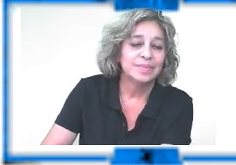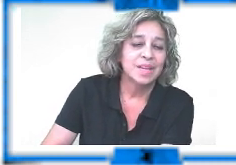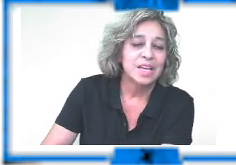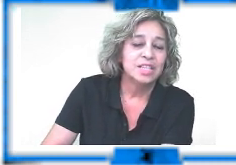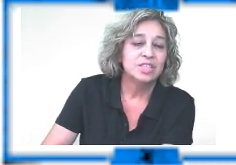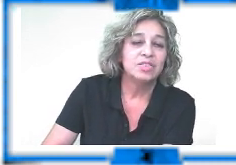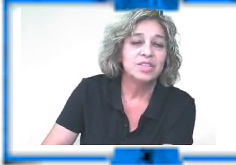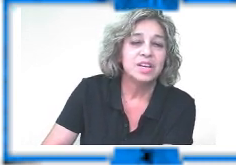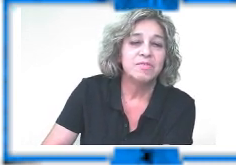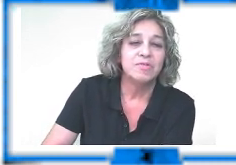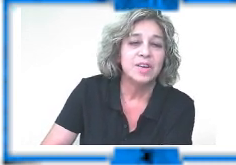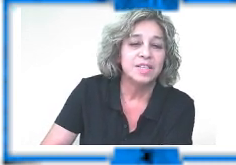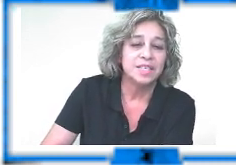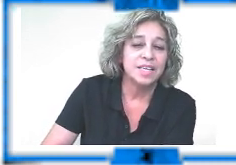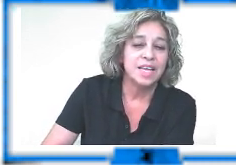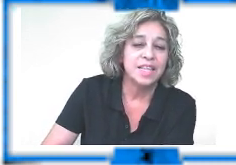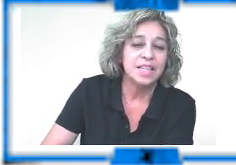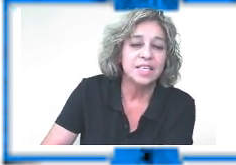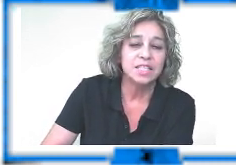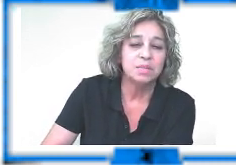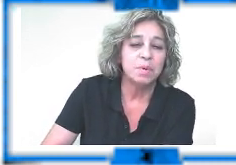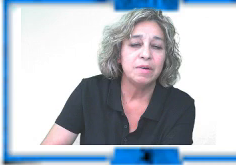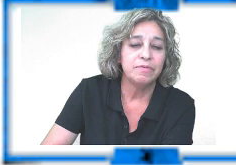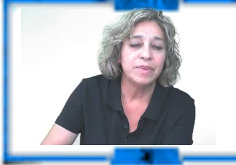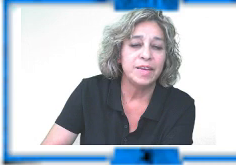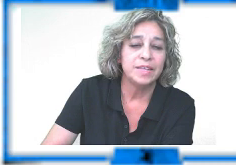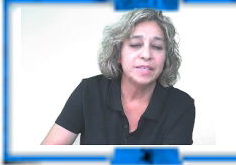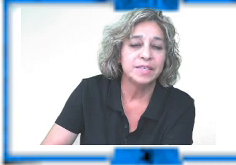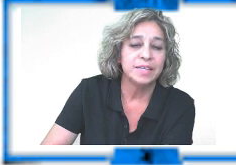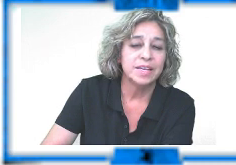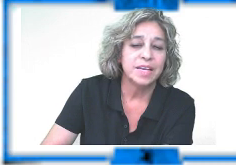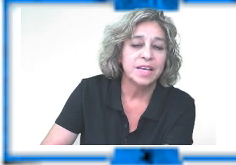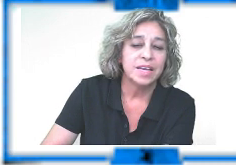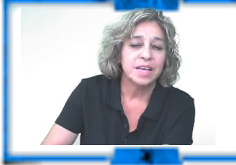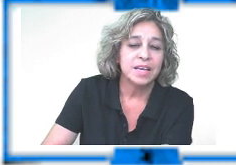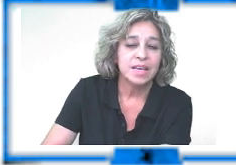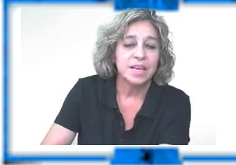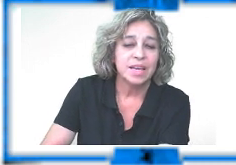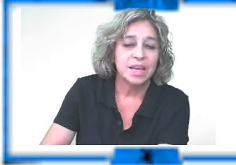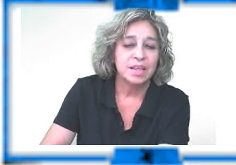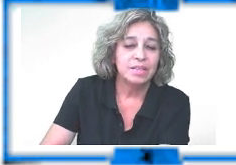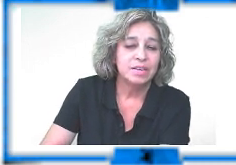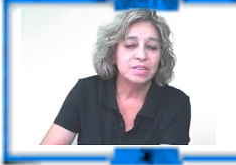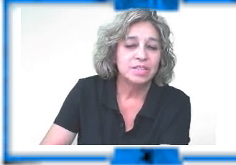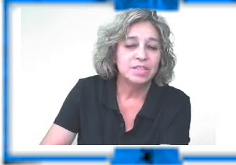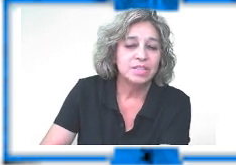Queridos amigos, en so esta pequeña frase se engloba unas implicancias